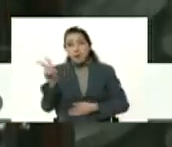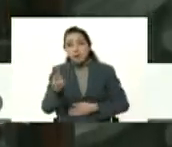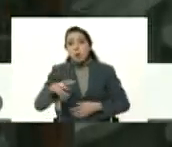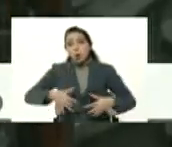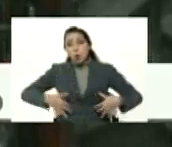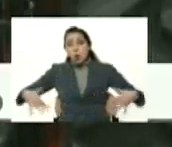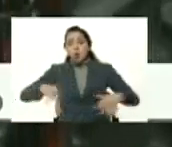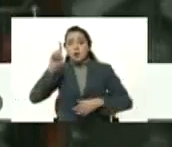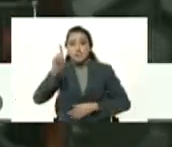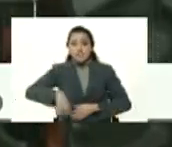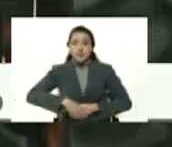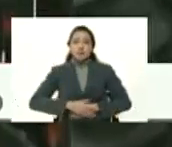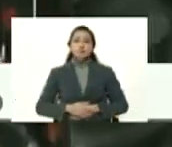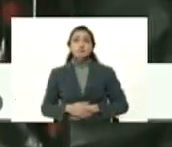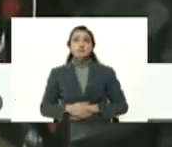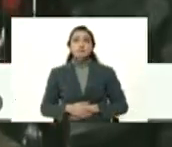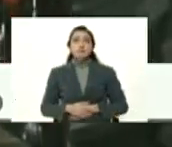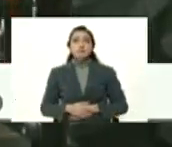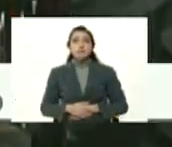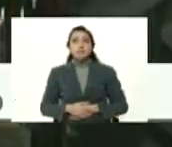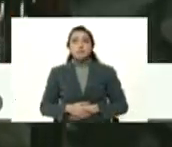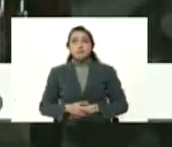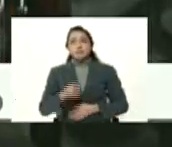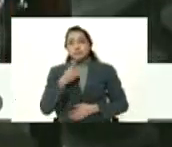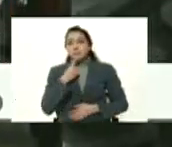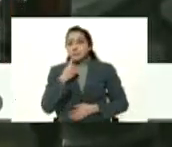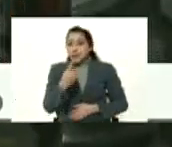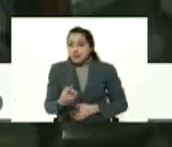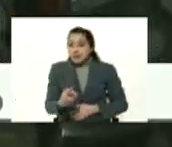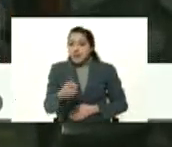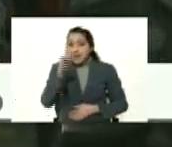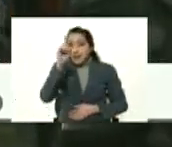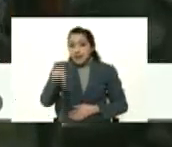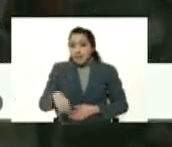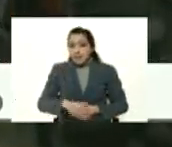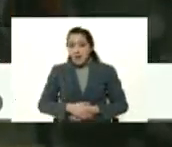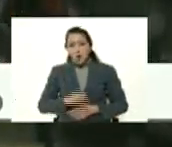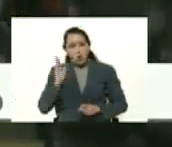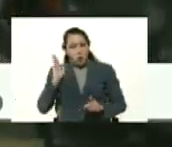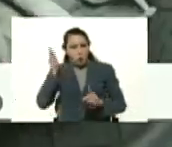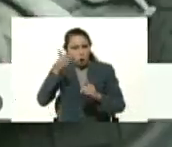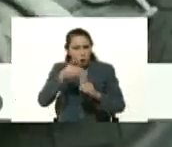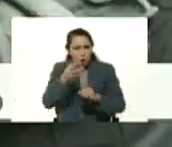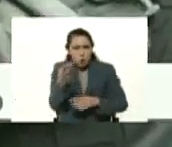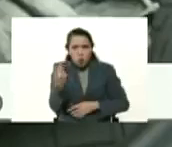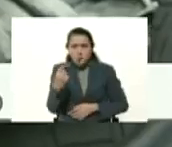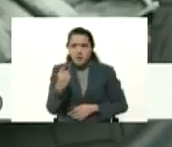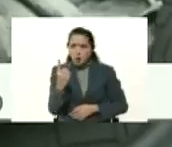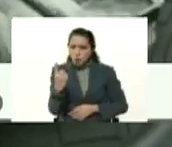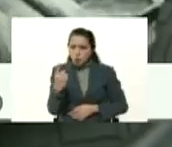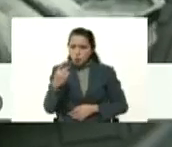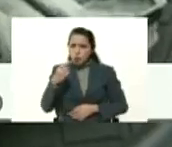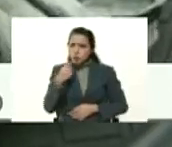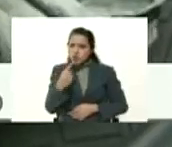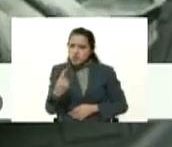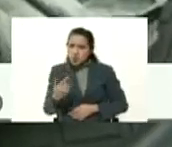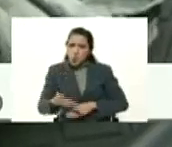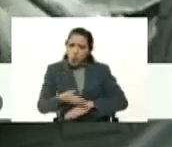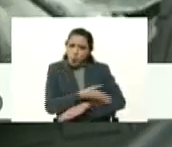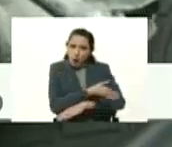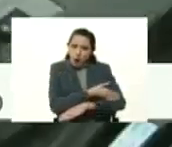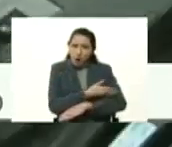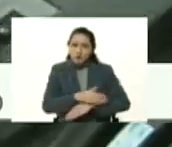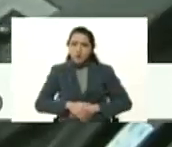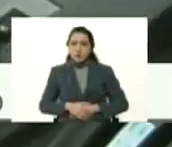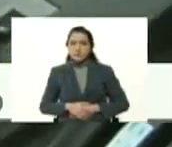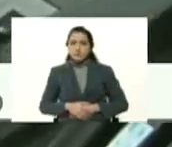Tesoro. También quiero decirle, señor presidente, que el objetivo número uno que usted acaba de mencionar no es